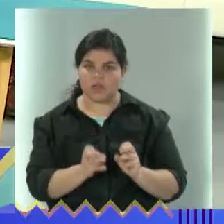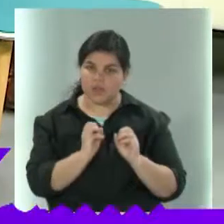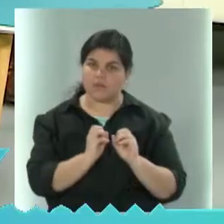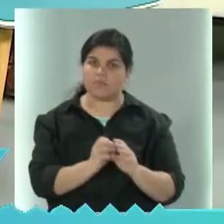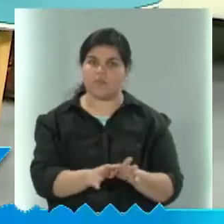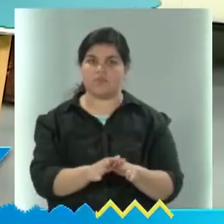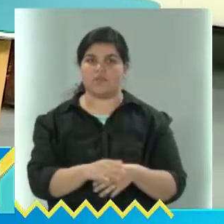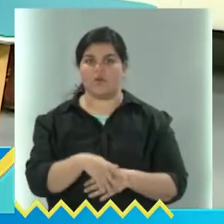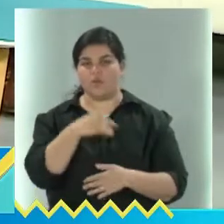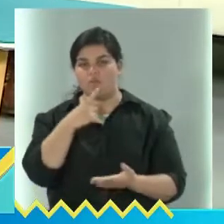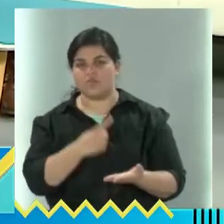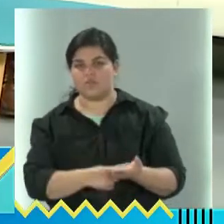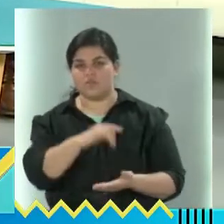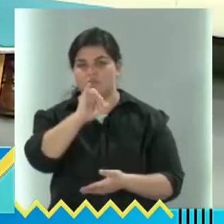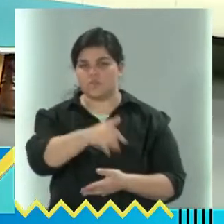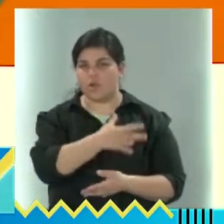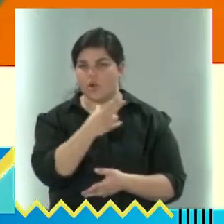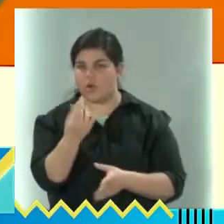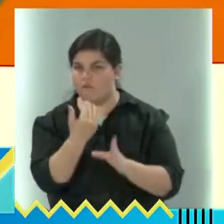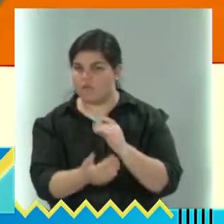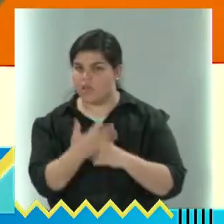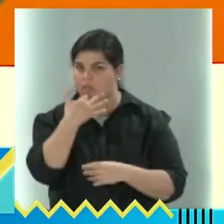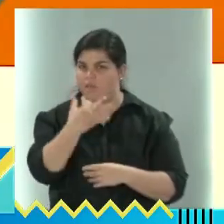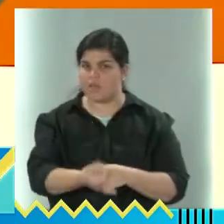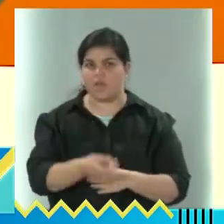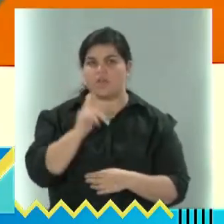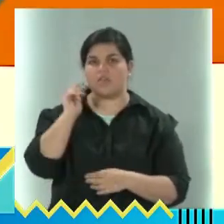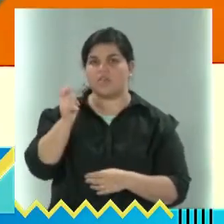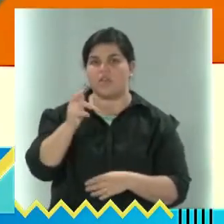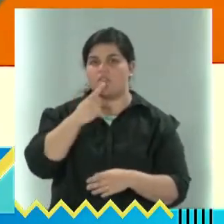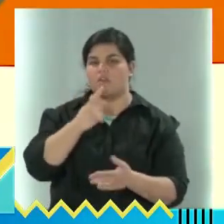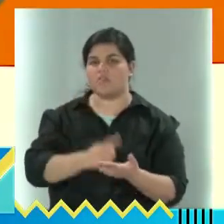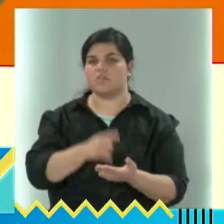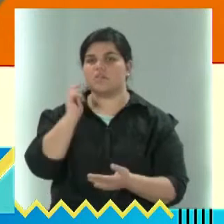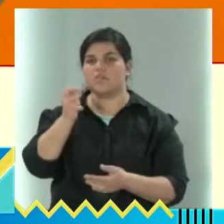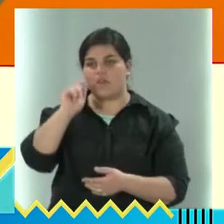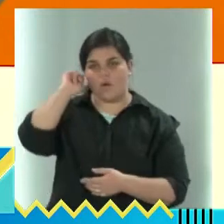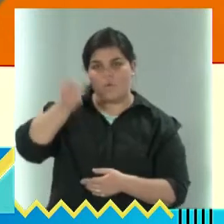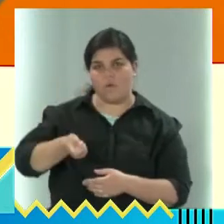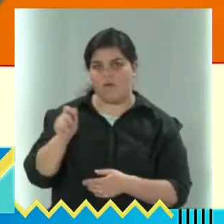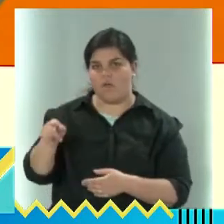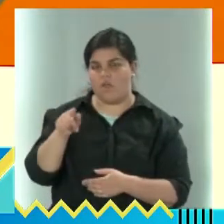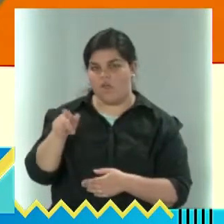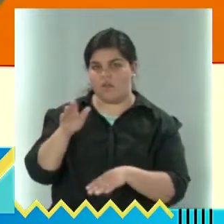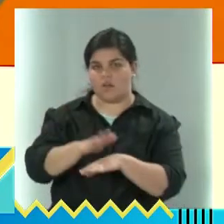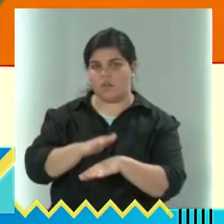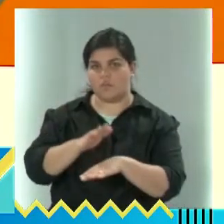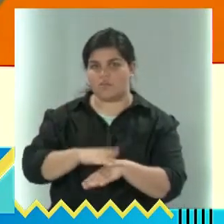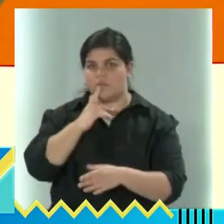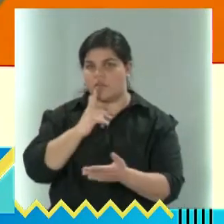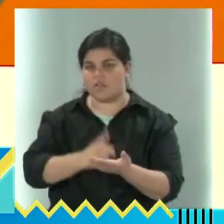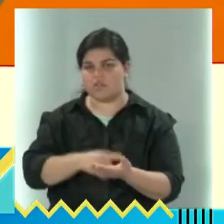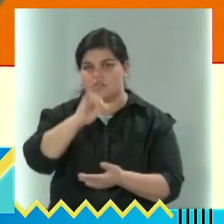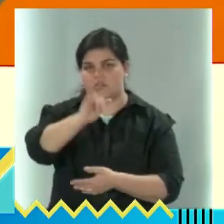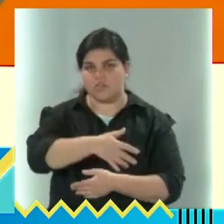o determinar si existió esa contravención o no por parte del juez. El juez es el que va a tener la competencia para determinar si hubo o no